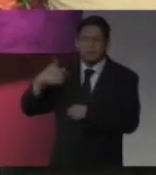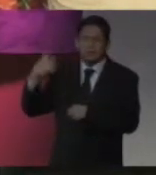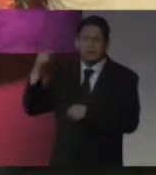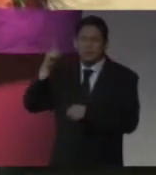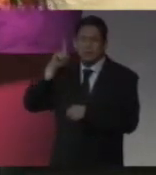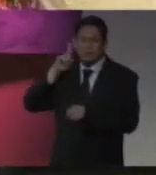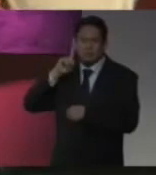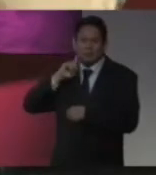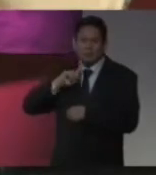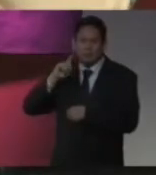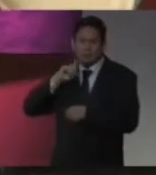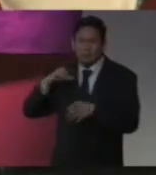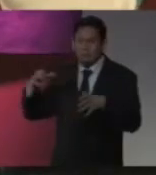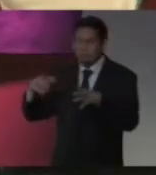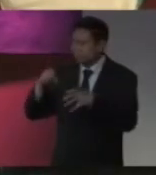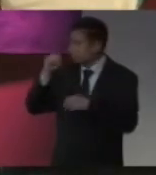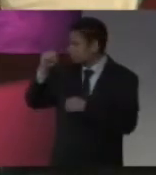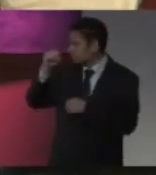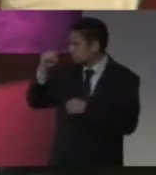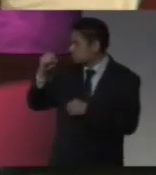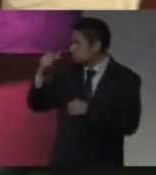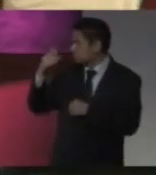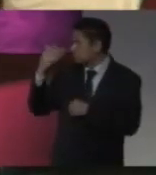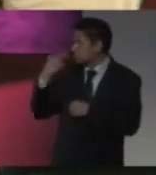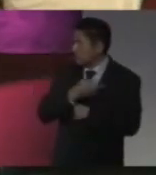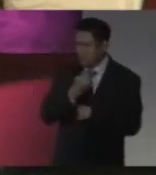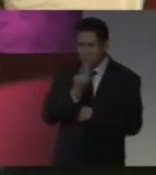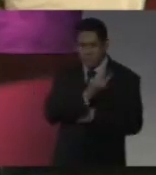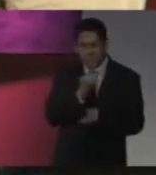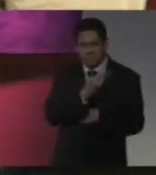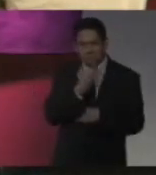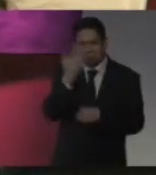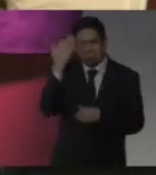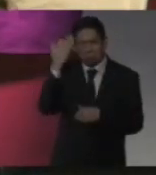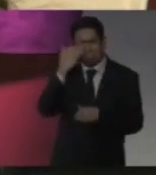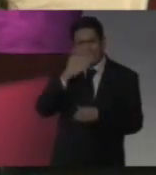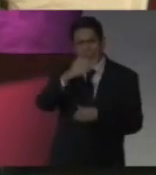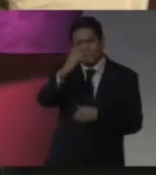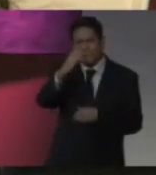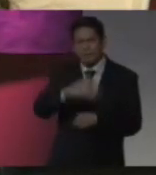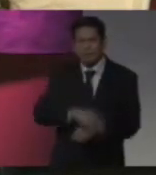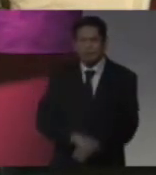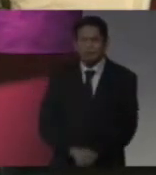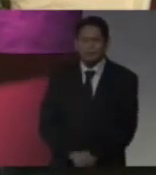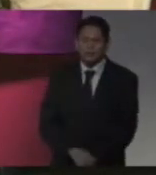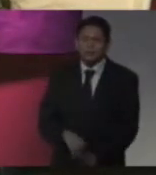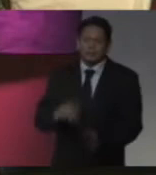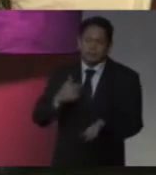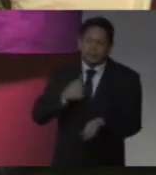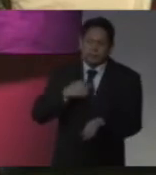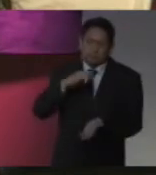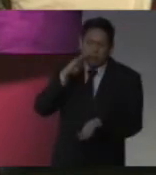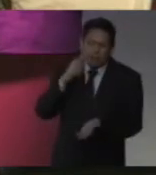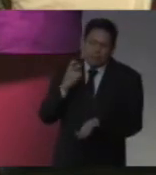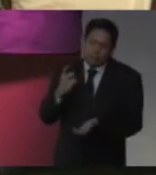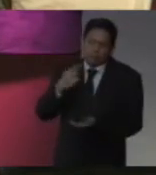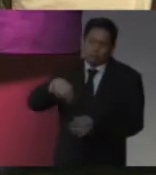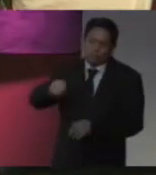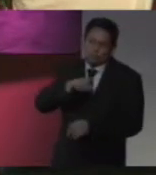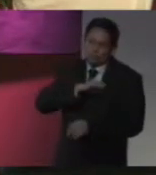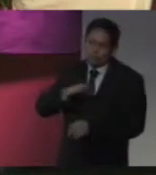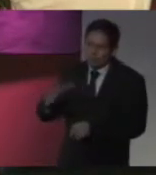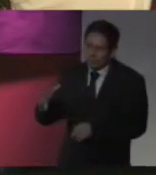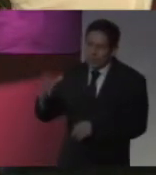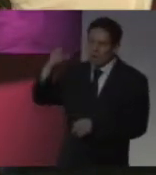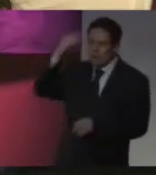con Mercedes tenemos el mismo tiempo. Entonces yo digo que ahí hay algo que aprender.